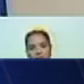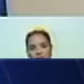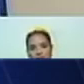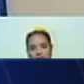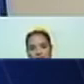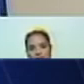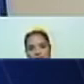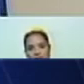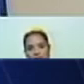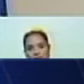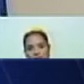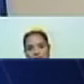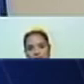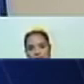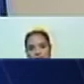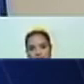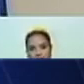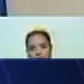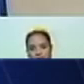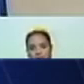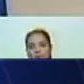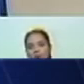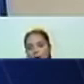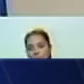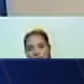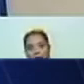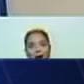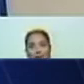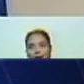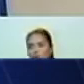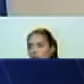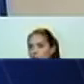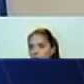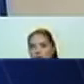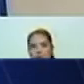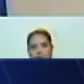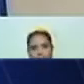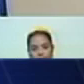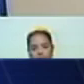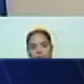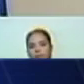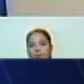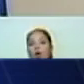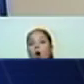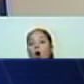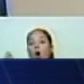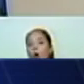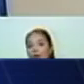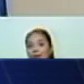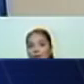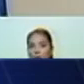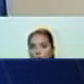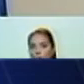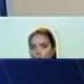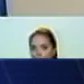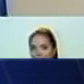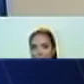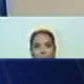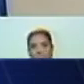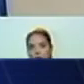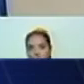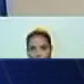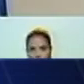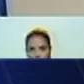En este sentido, yo quiero destacar lo siguiente. Aquí hay elementos de convicción que son originales de la apertura de cuenta, que fue lo primero que